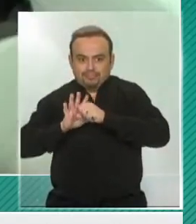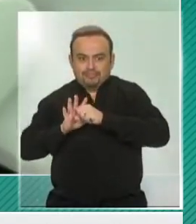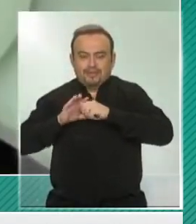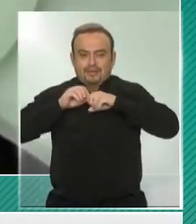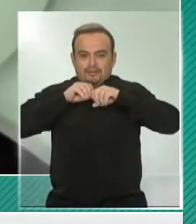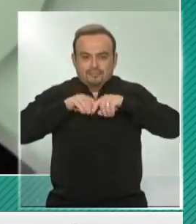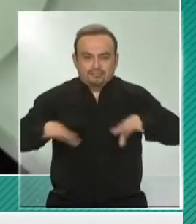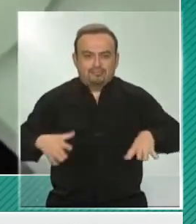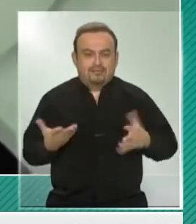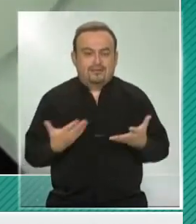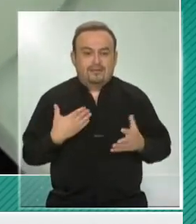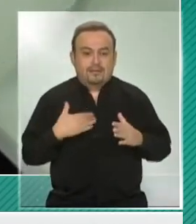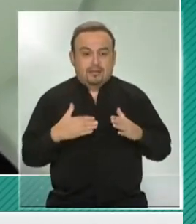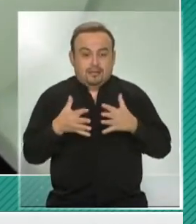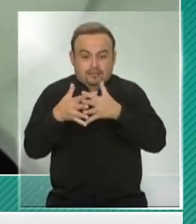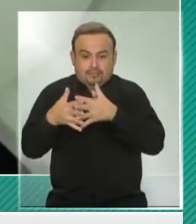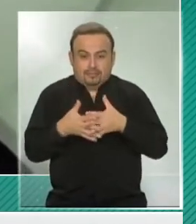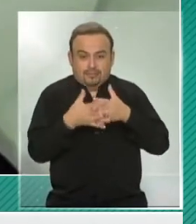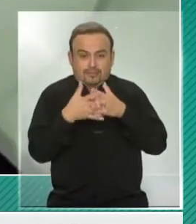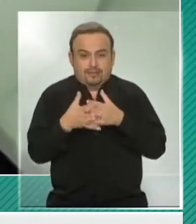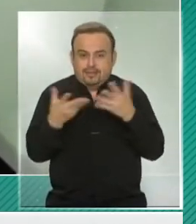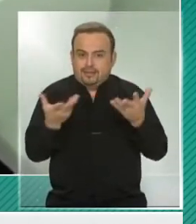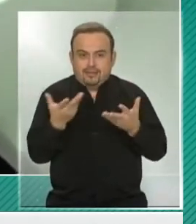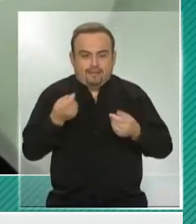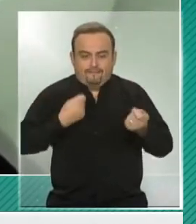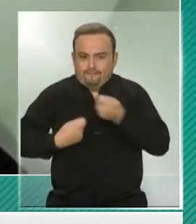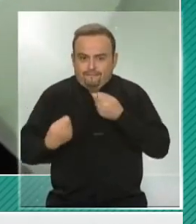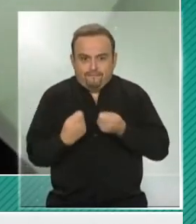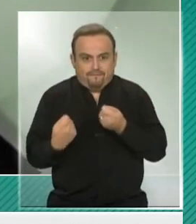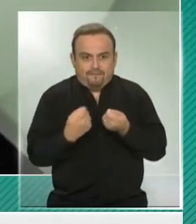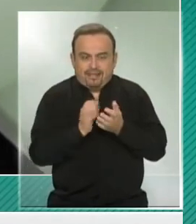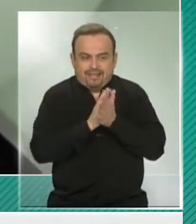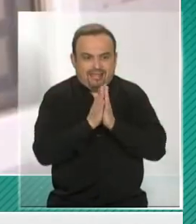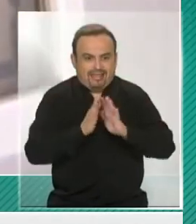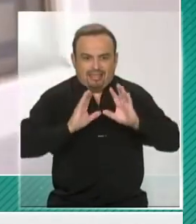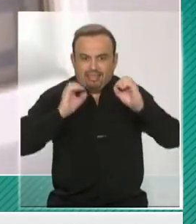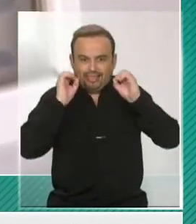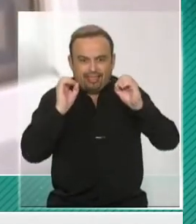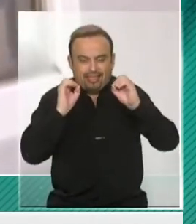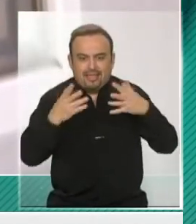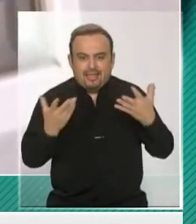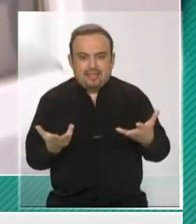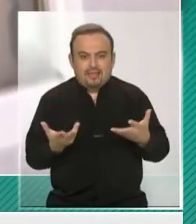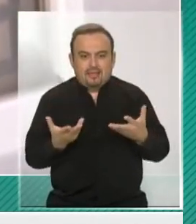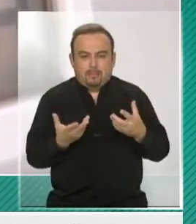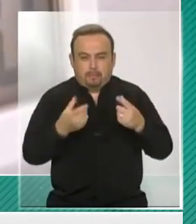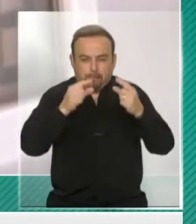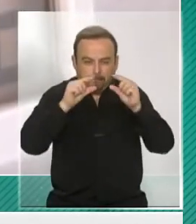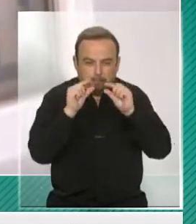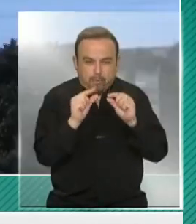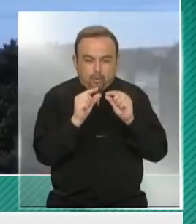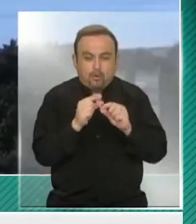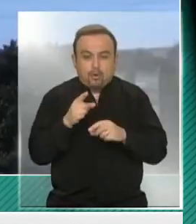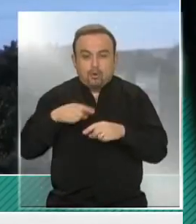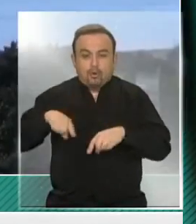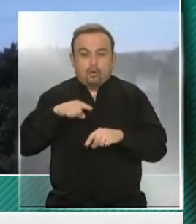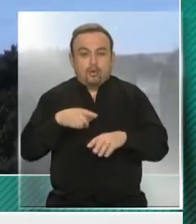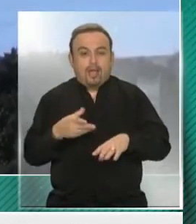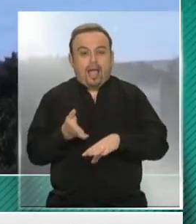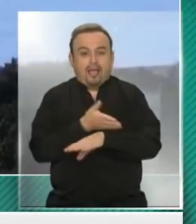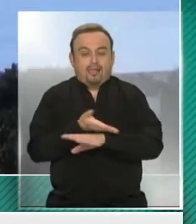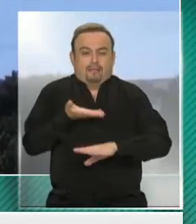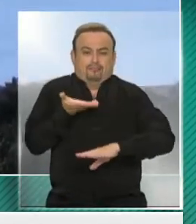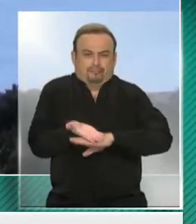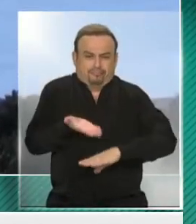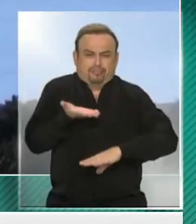viviendo con un eeuu que no está vendiendo toda su producción con una demanda que es por